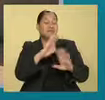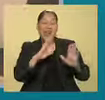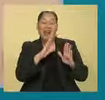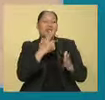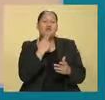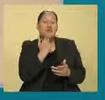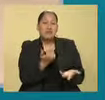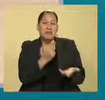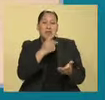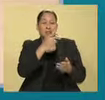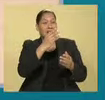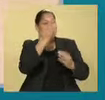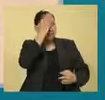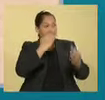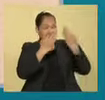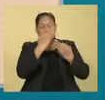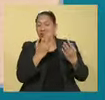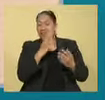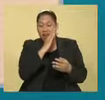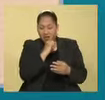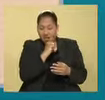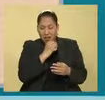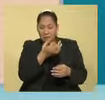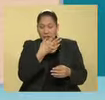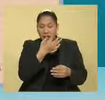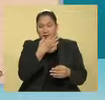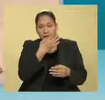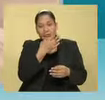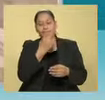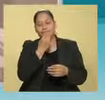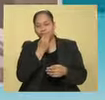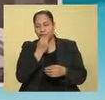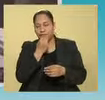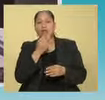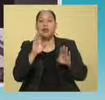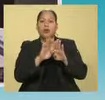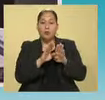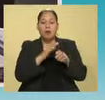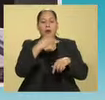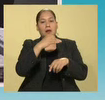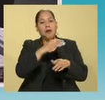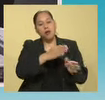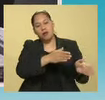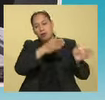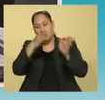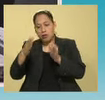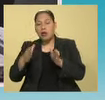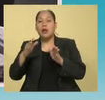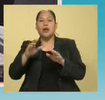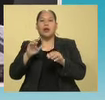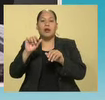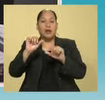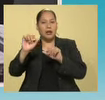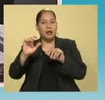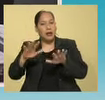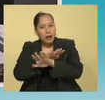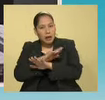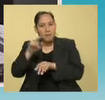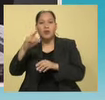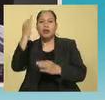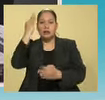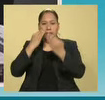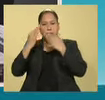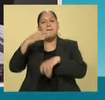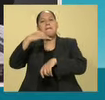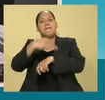ya no nos está dando beneficios, se propone la transición hacia el tratamiento paliativo. El tratamiento paliativo es